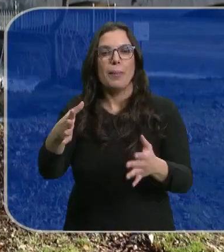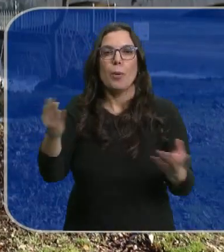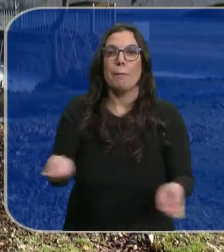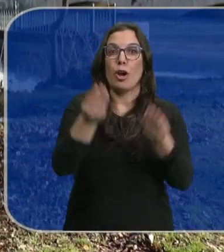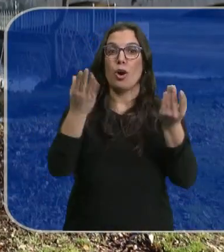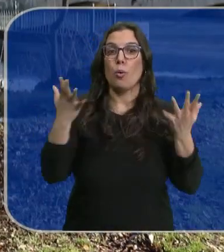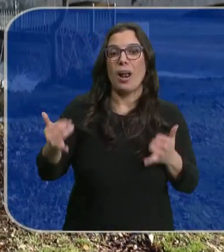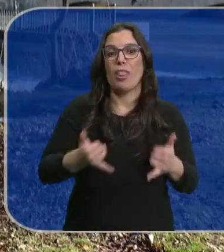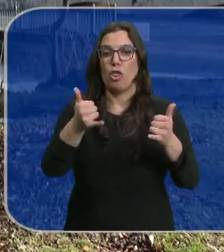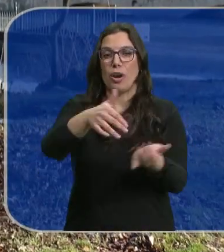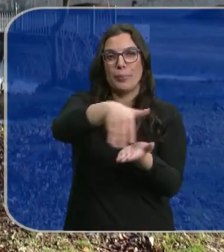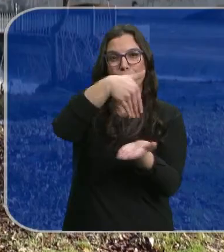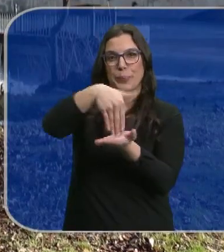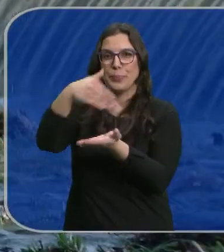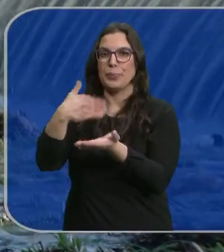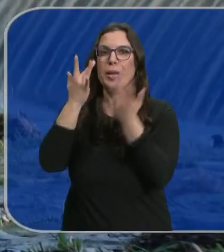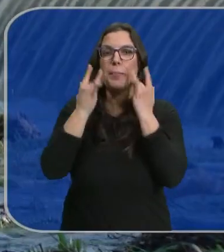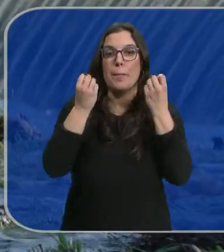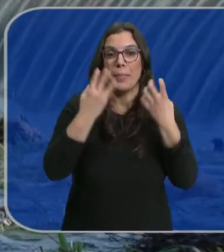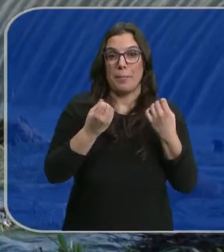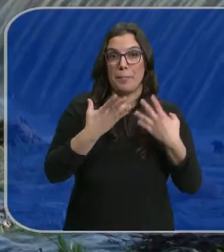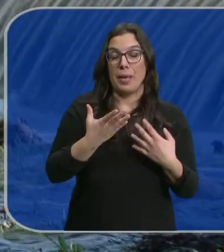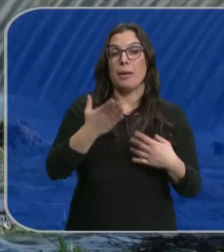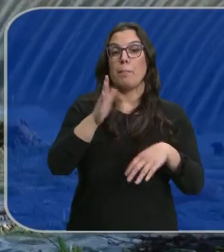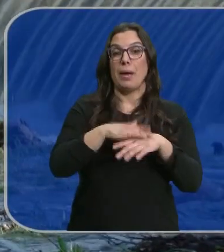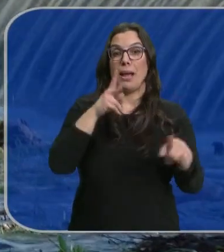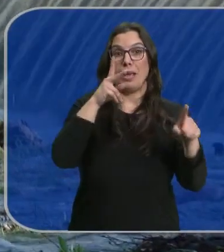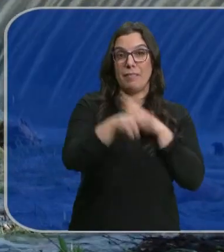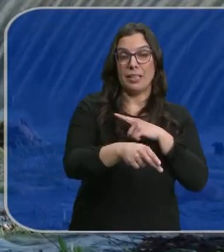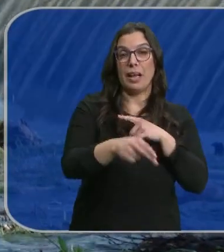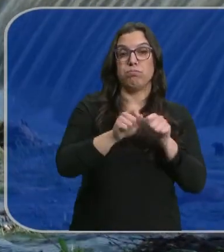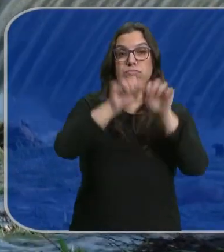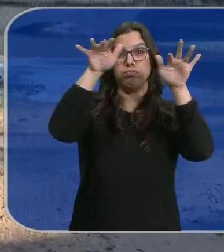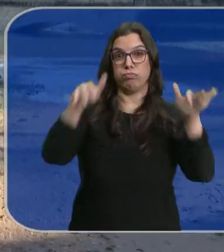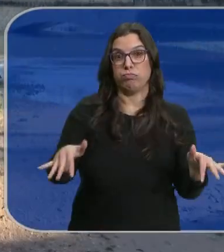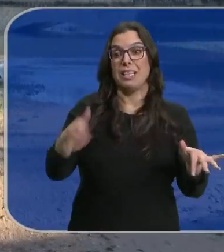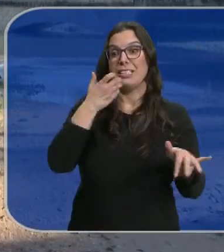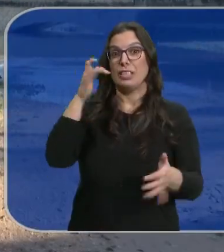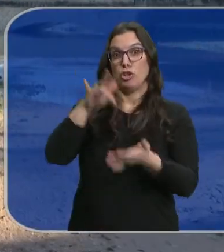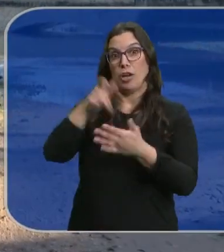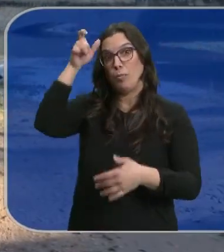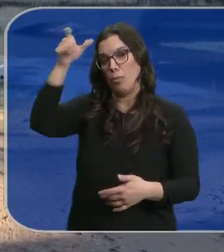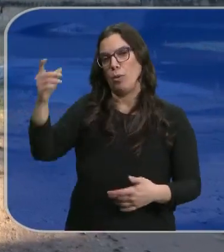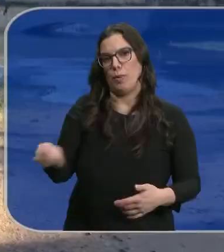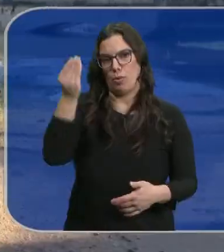en la limpieza, sobre todo en las zonas rústicas, lo que puede hacer que cuando el agua llegue a zona urbana la situación sea muchísimo mejor.